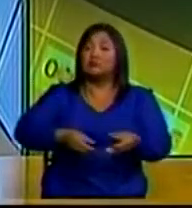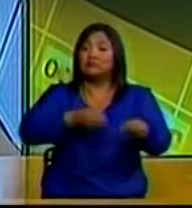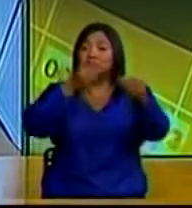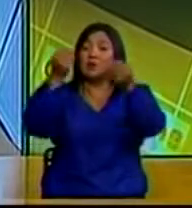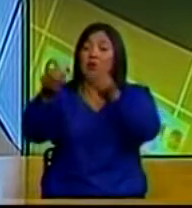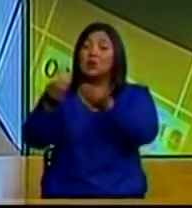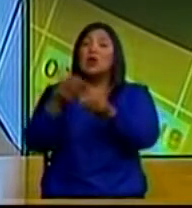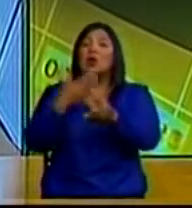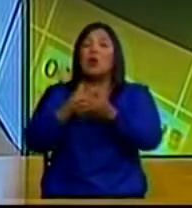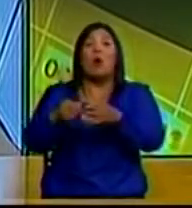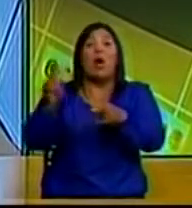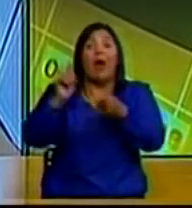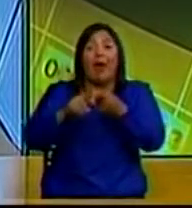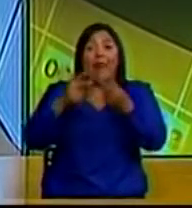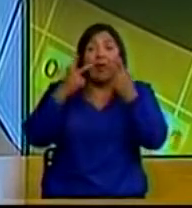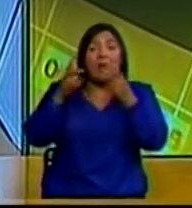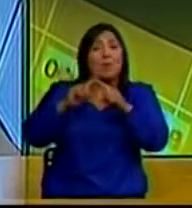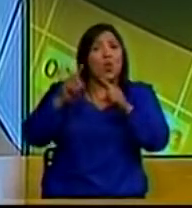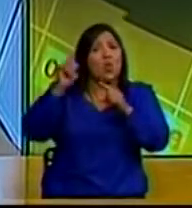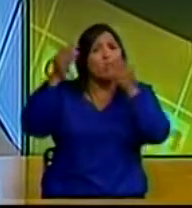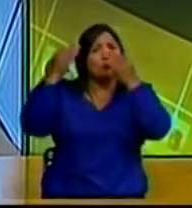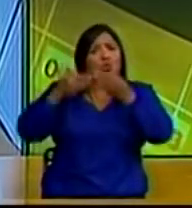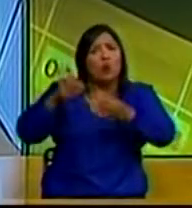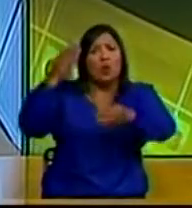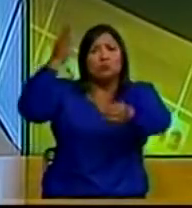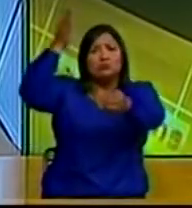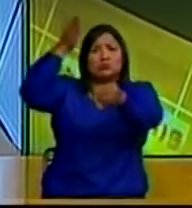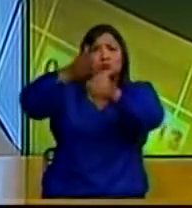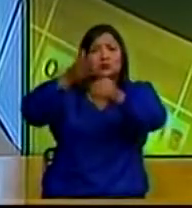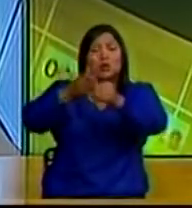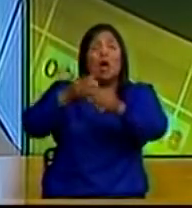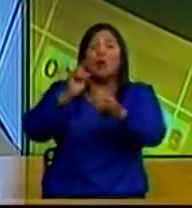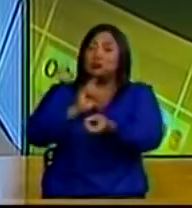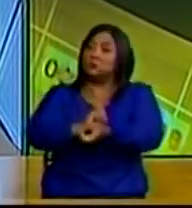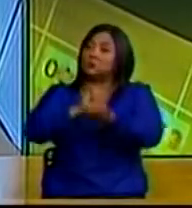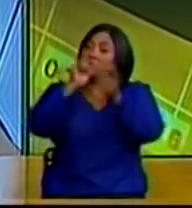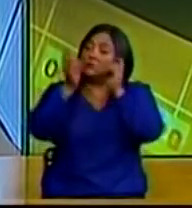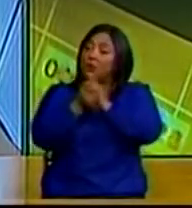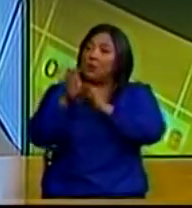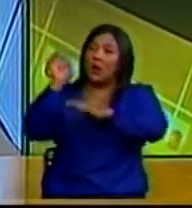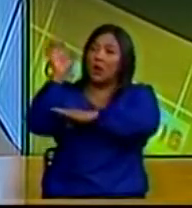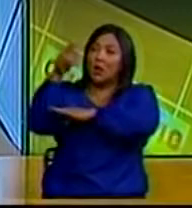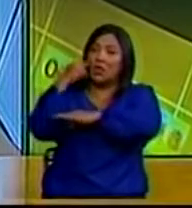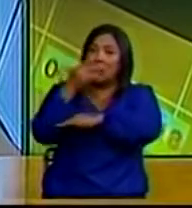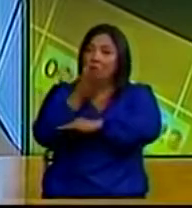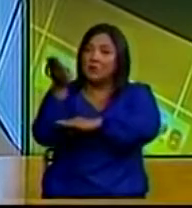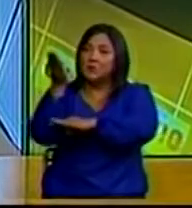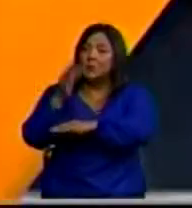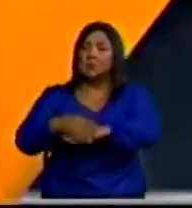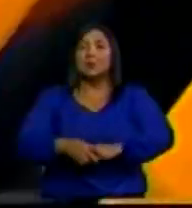de manera temporal y no cumplen también en su objetivo estas serán revertidas al estado